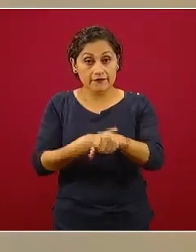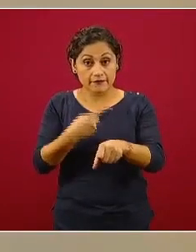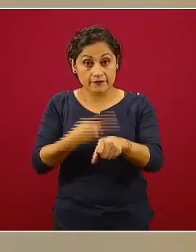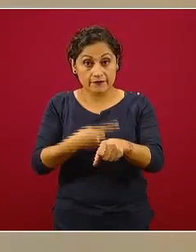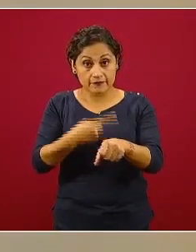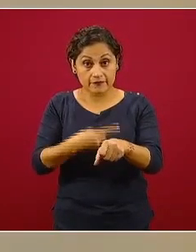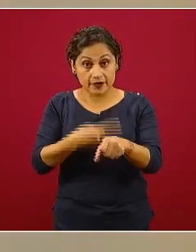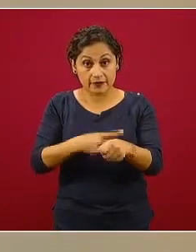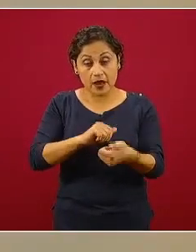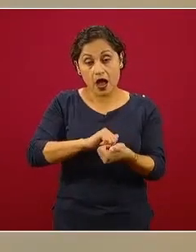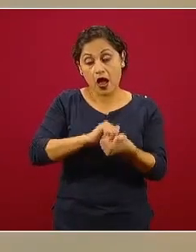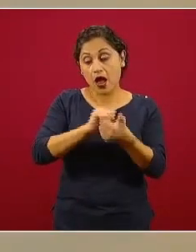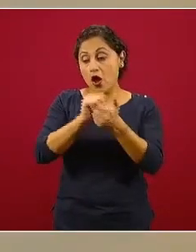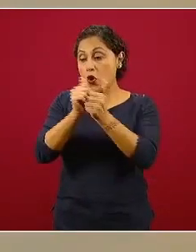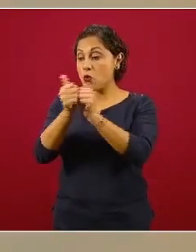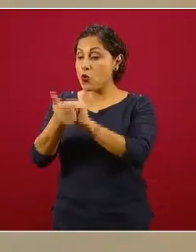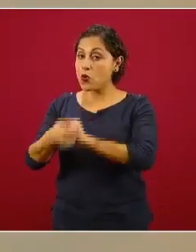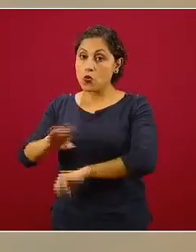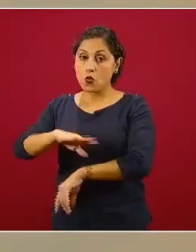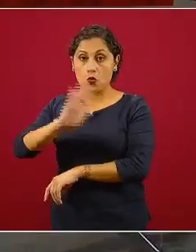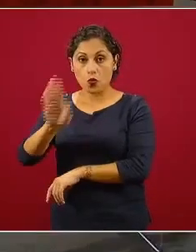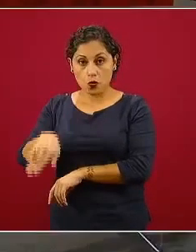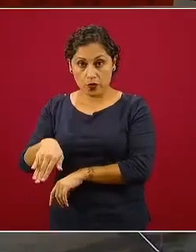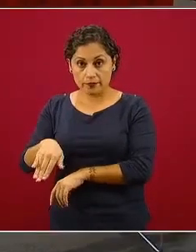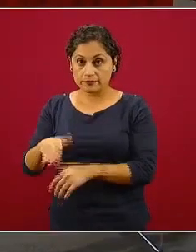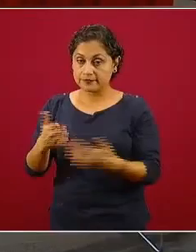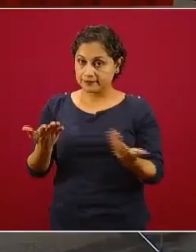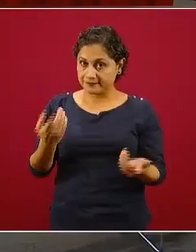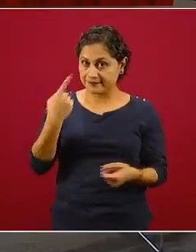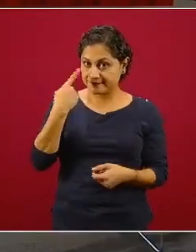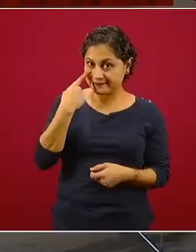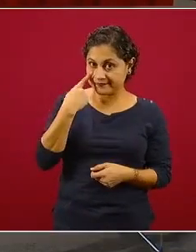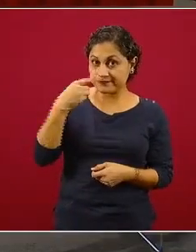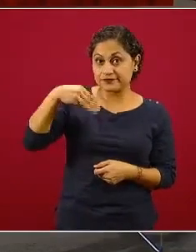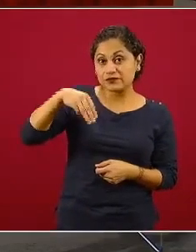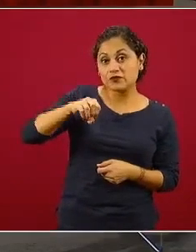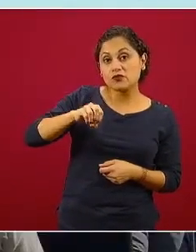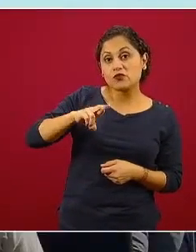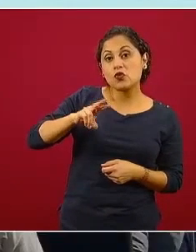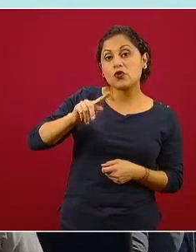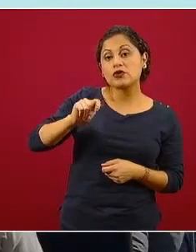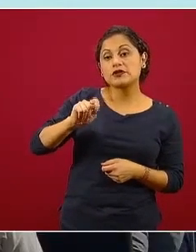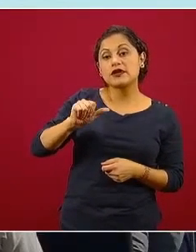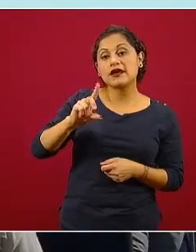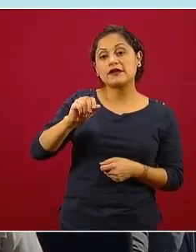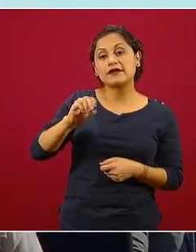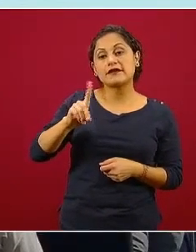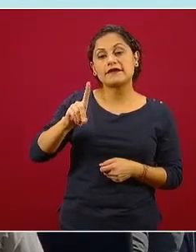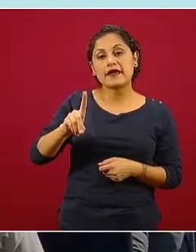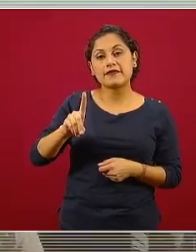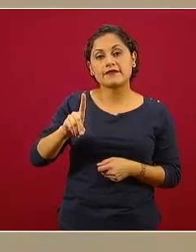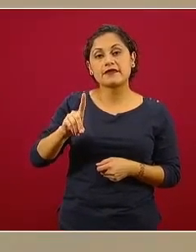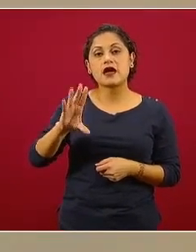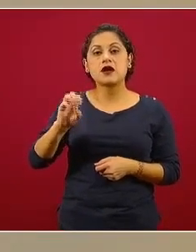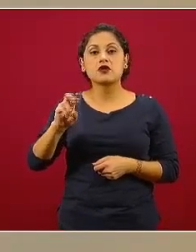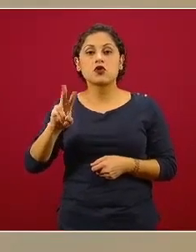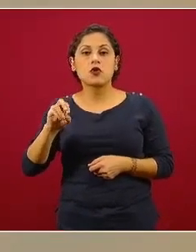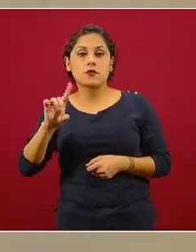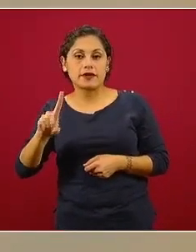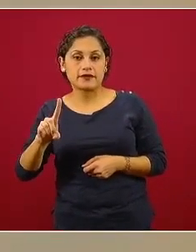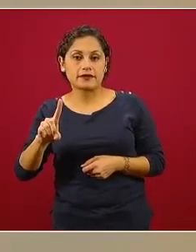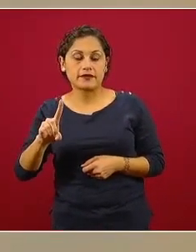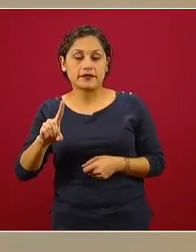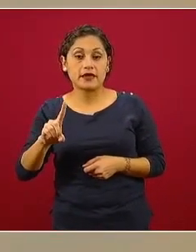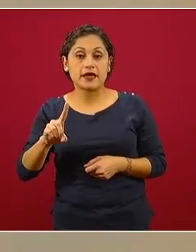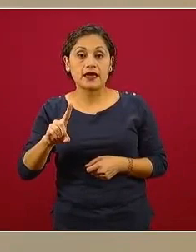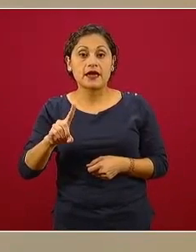que llevó a la muerte. Entonces vean ustedes, mortalidad por COVID, número de muertes dividida entre